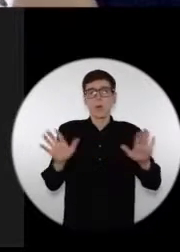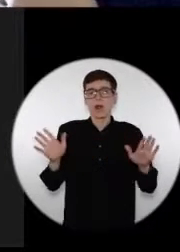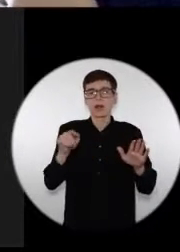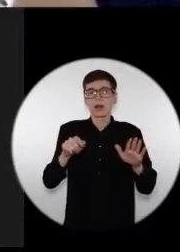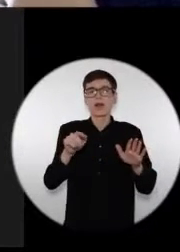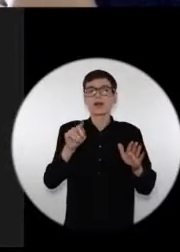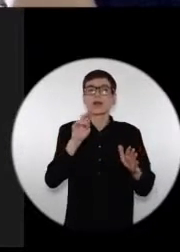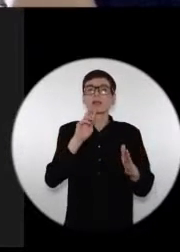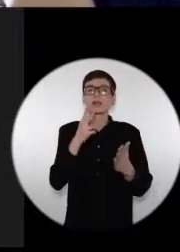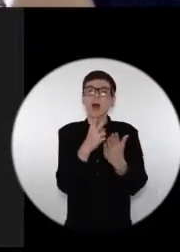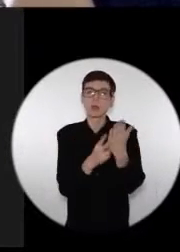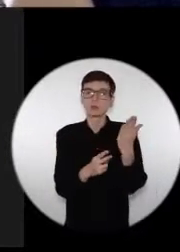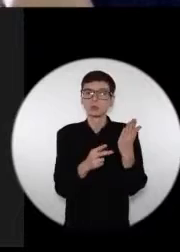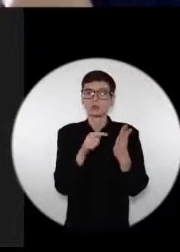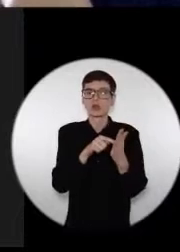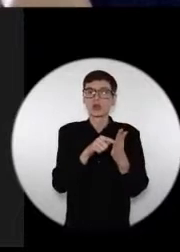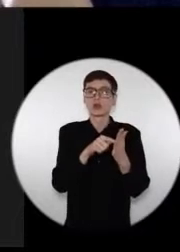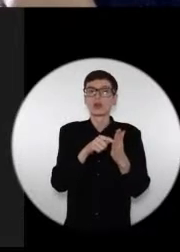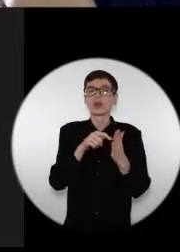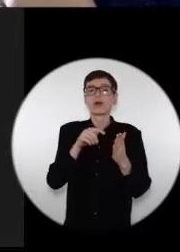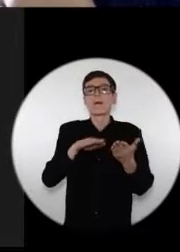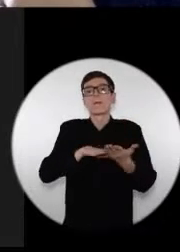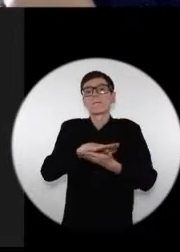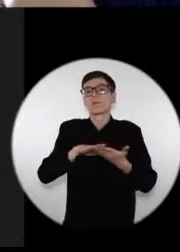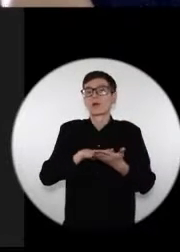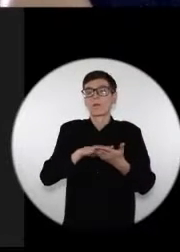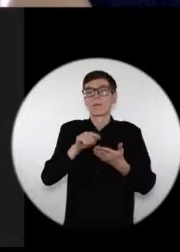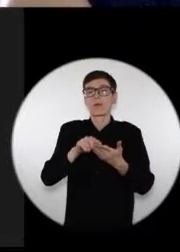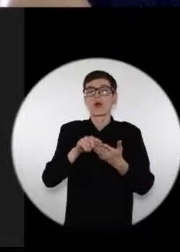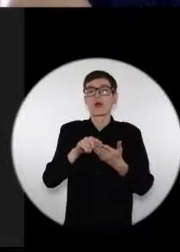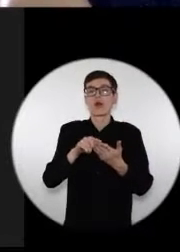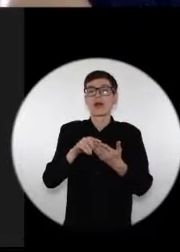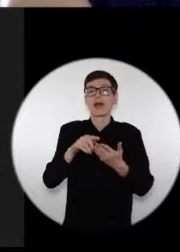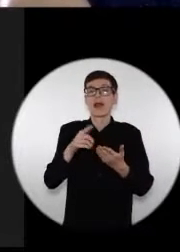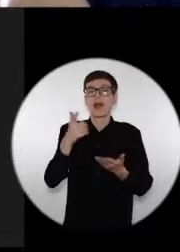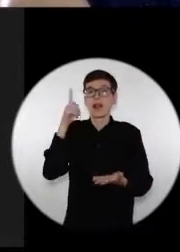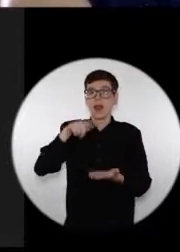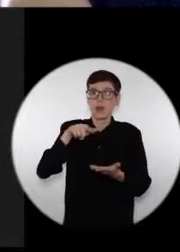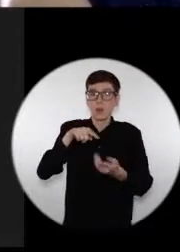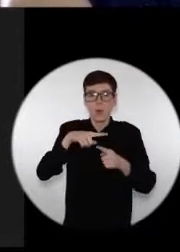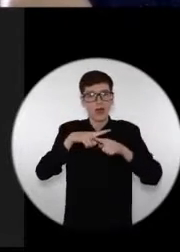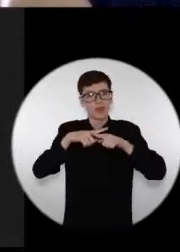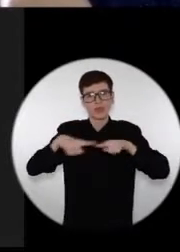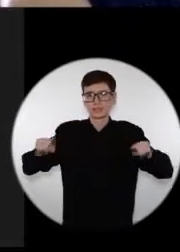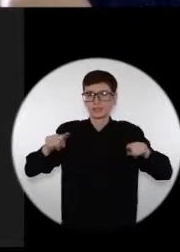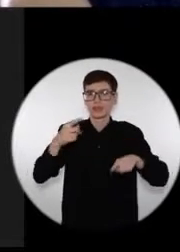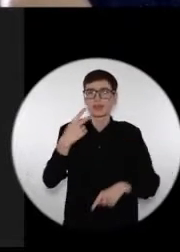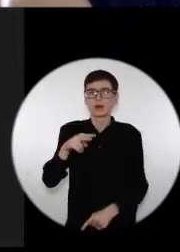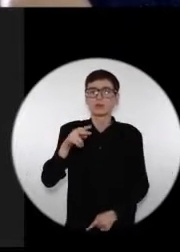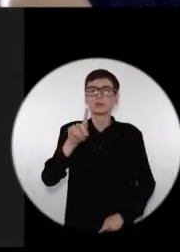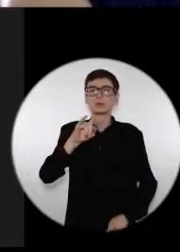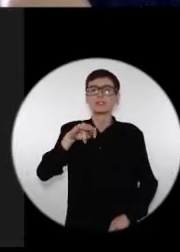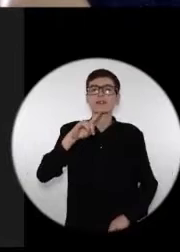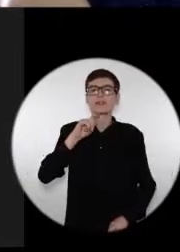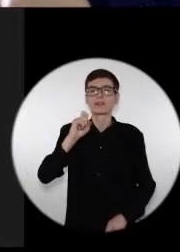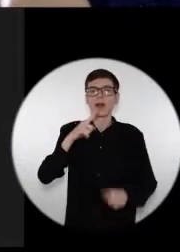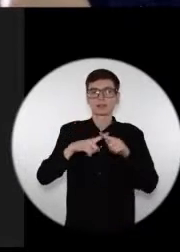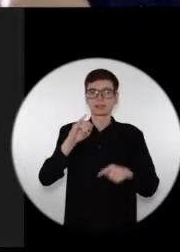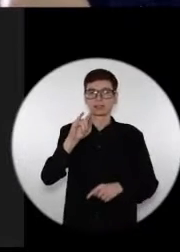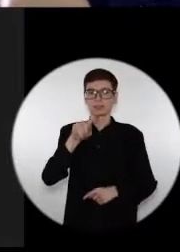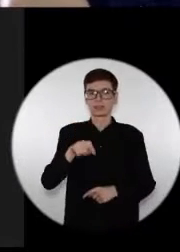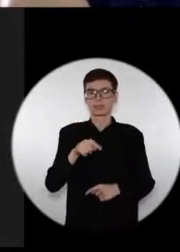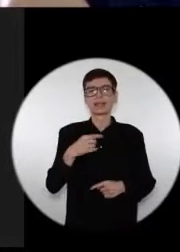lengua de señas donde como en cualquier traducción sucede un poco lo mismo sobre todo cuando las lenguas son realmente